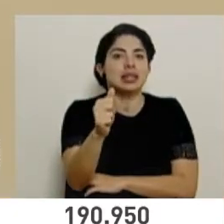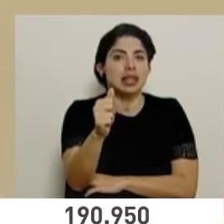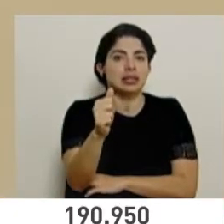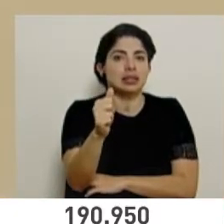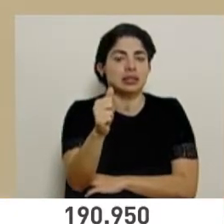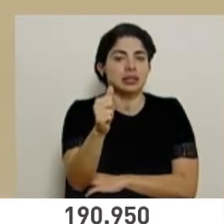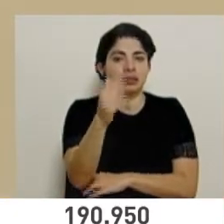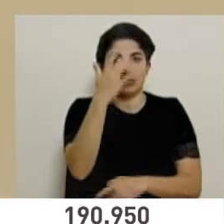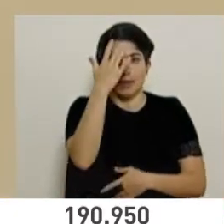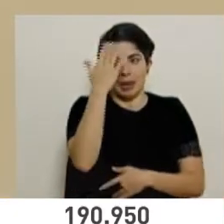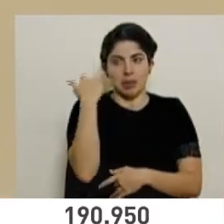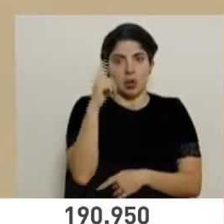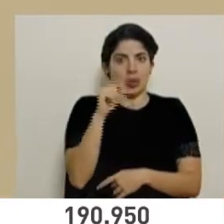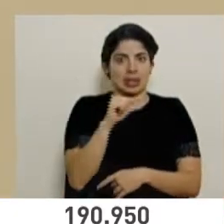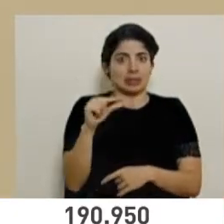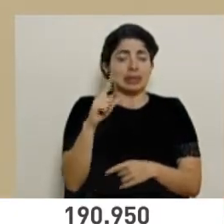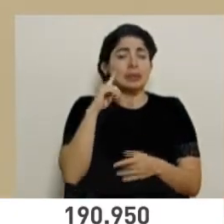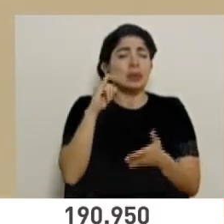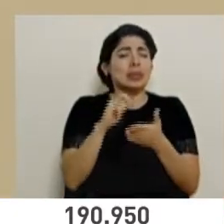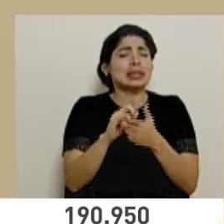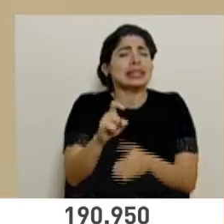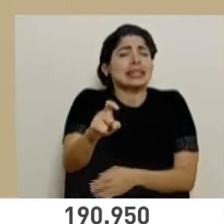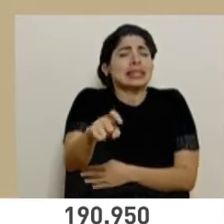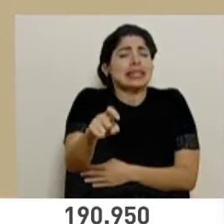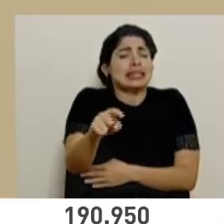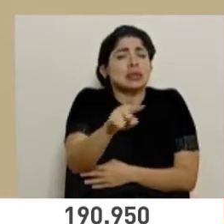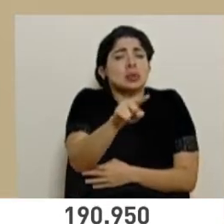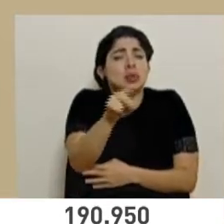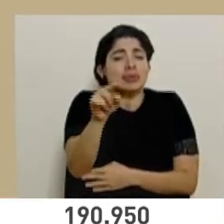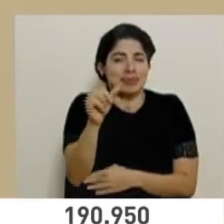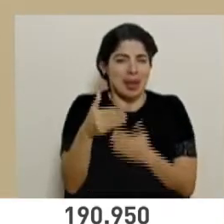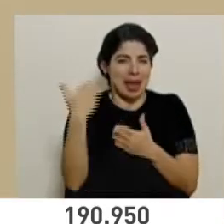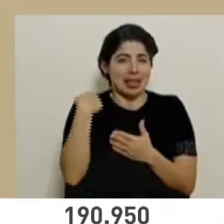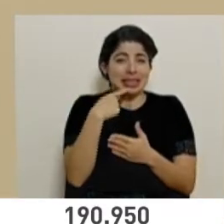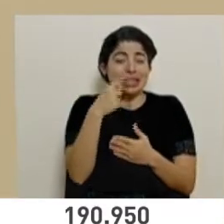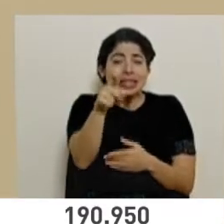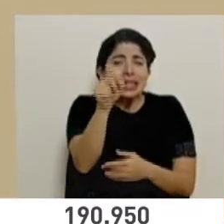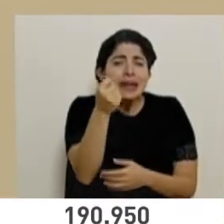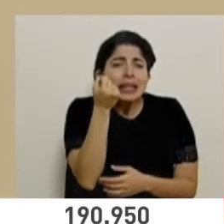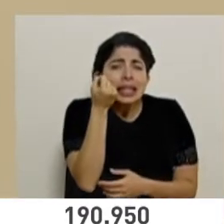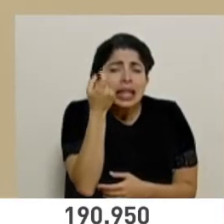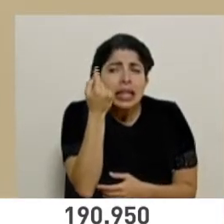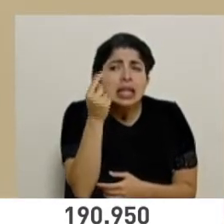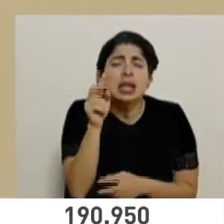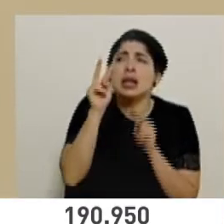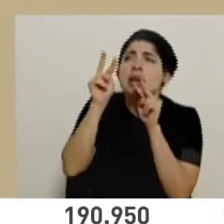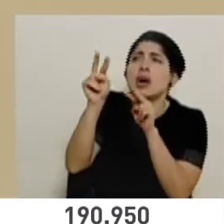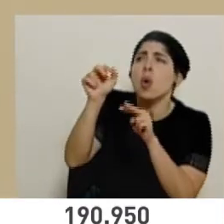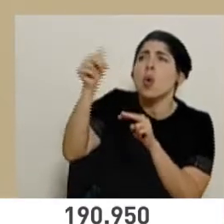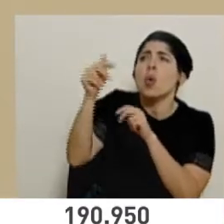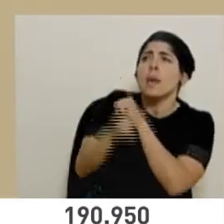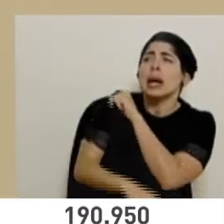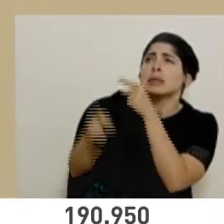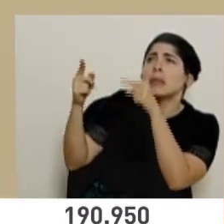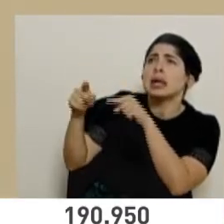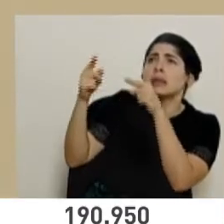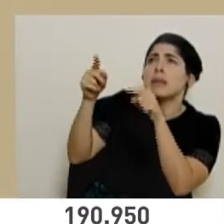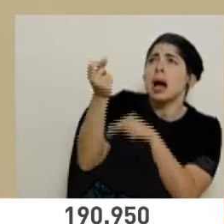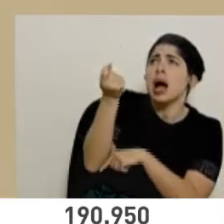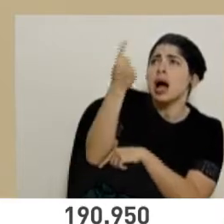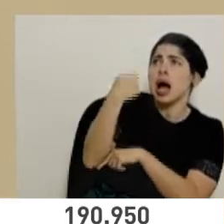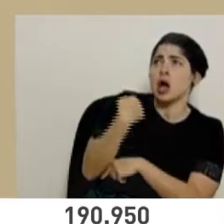la última semana. Por eso es muy necesario que entendamos, como dije antes, lo que está pasando en otros países y que sigamos